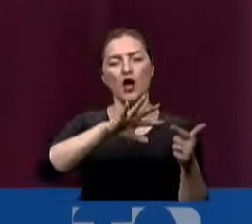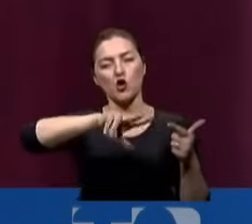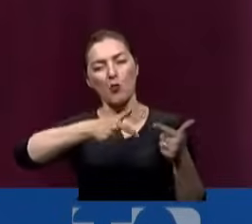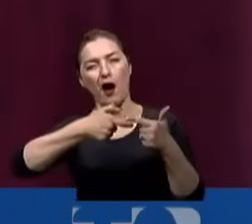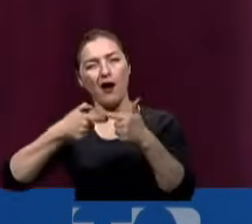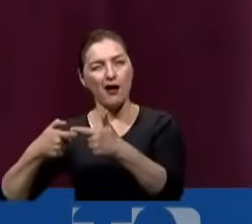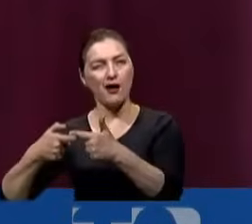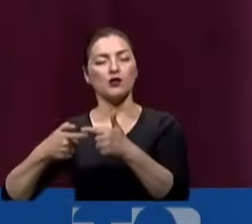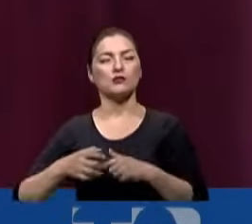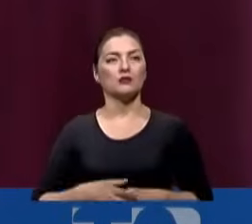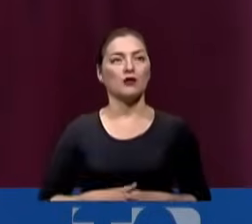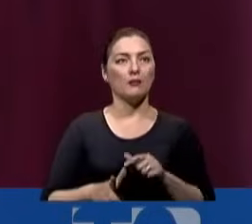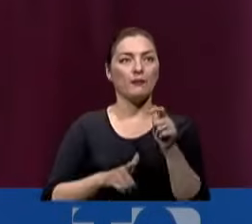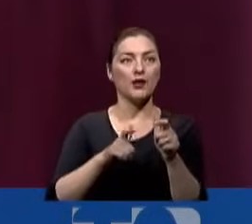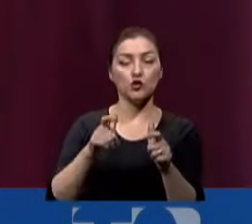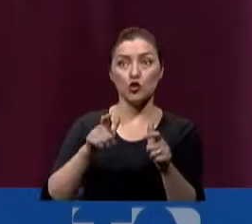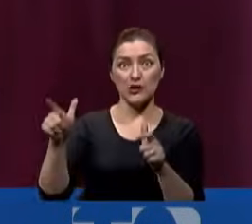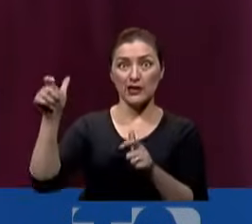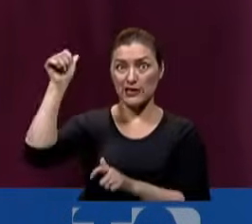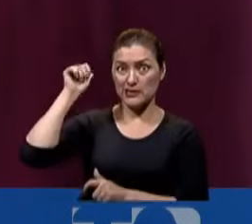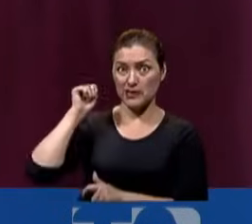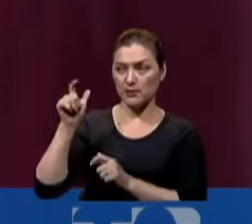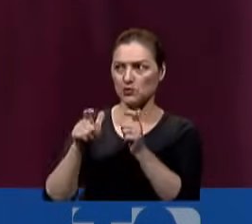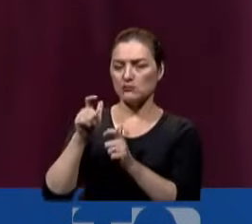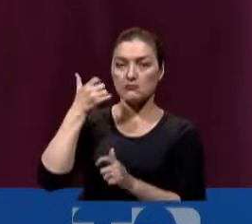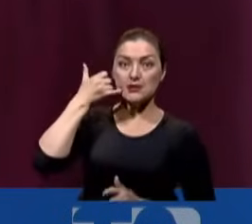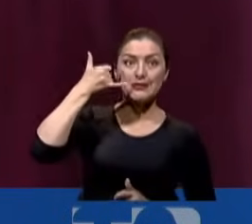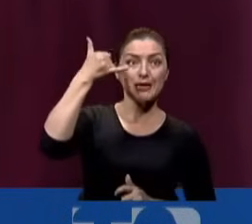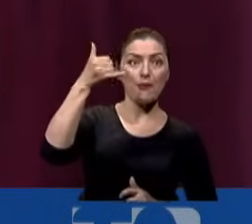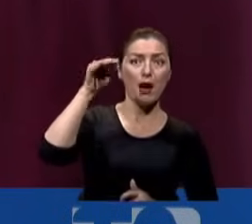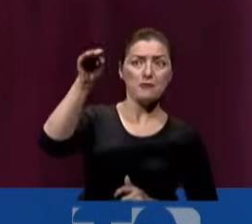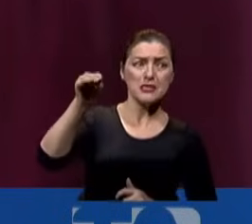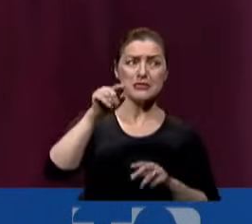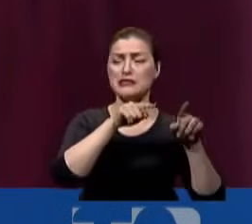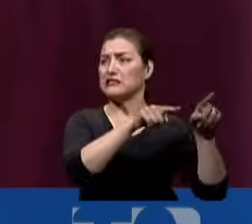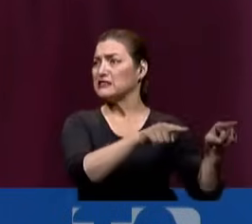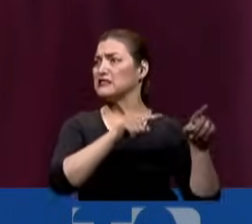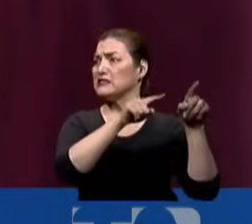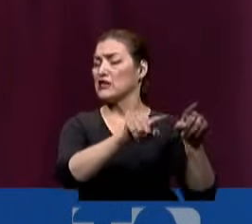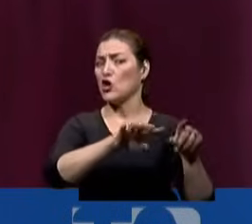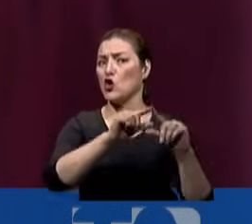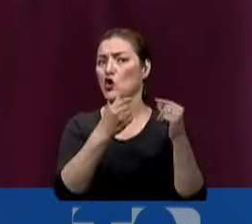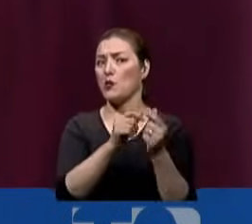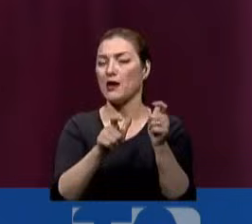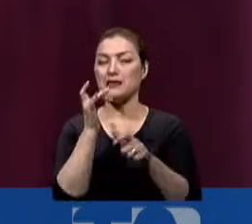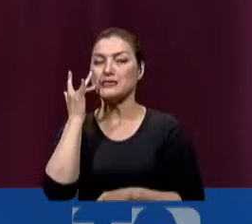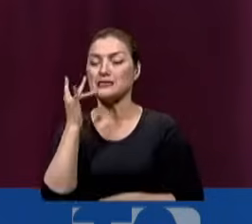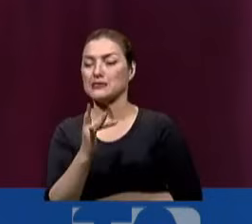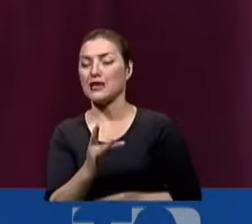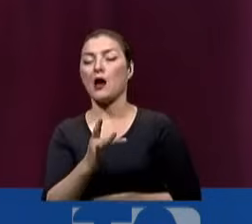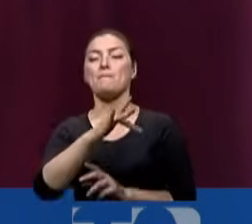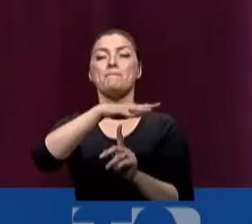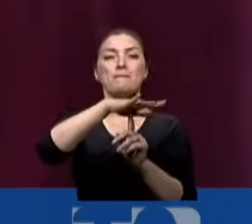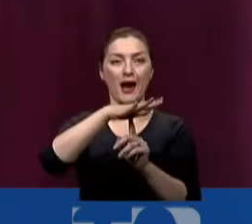Calderón. Gracias a la ciudadanía, el día de ayer recibimos una alerta indicando que existen personas sospechosas en el